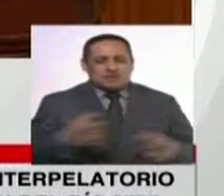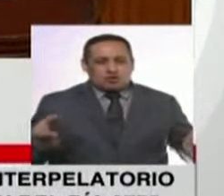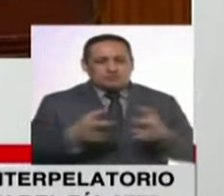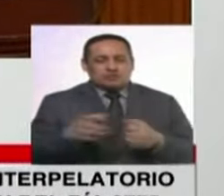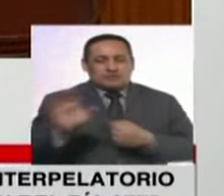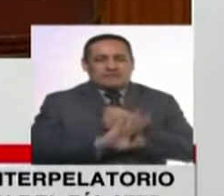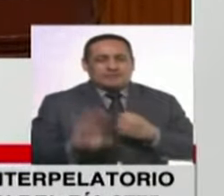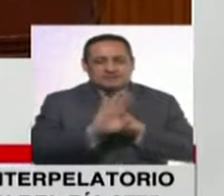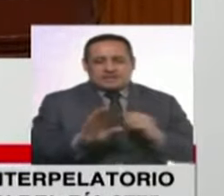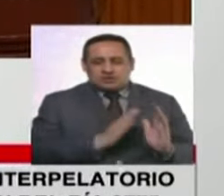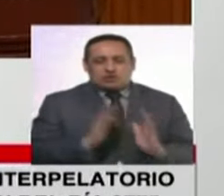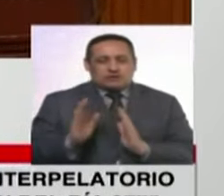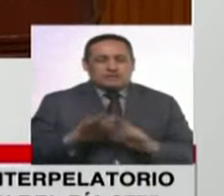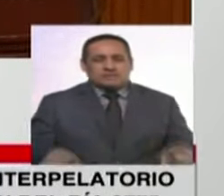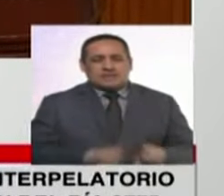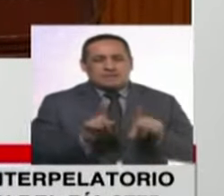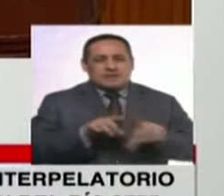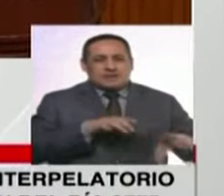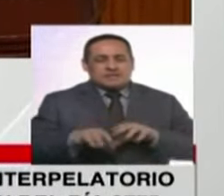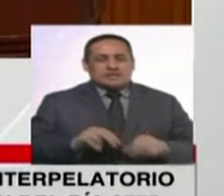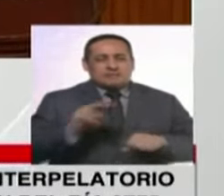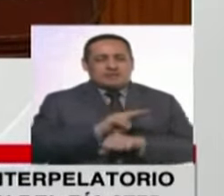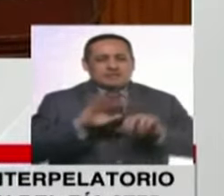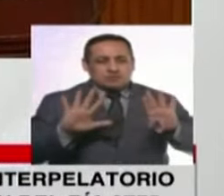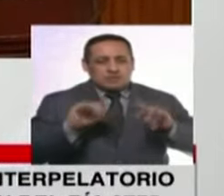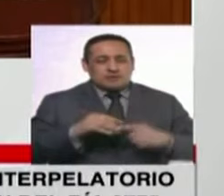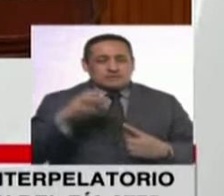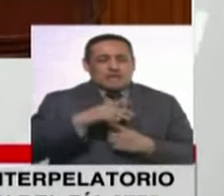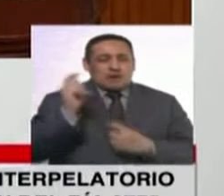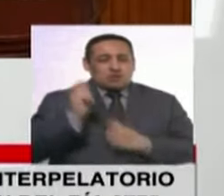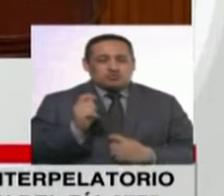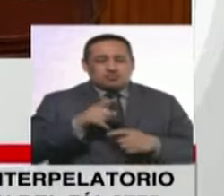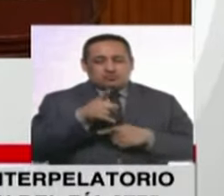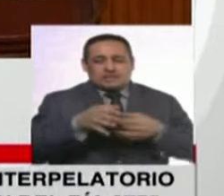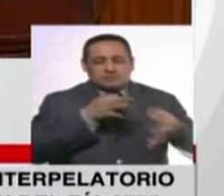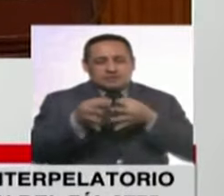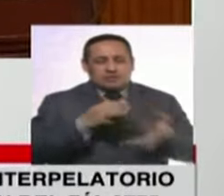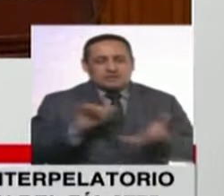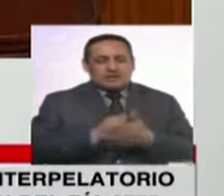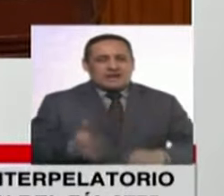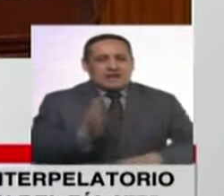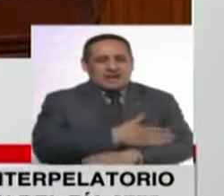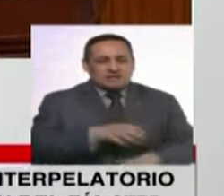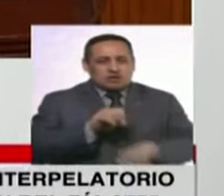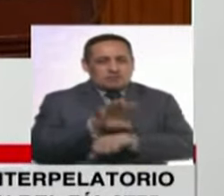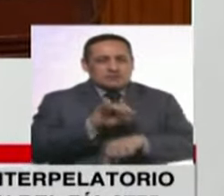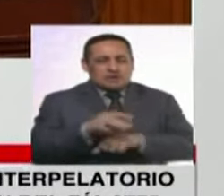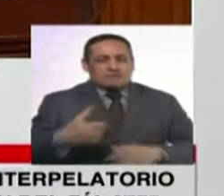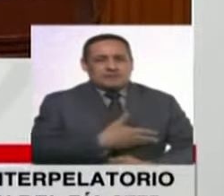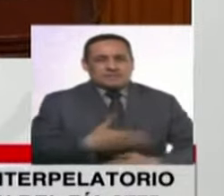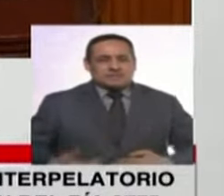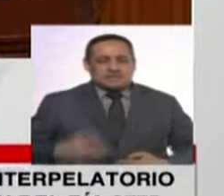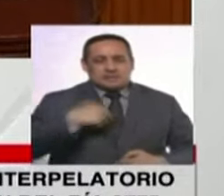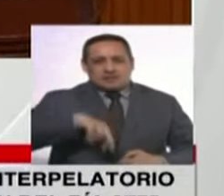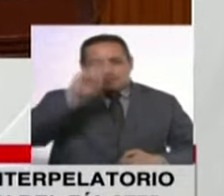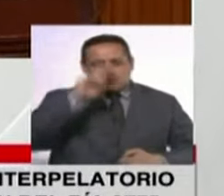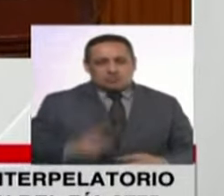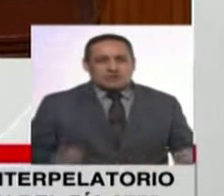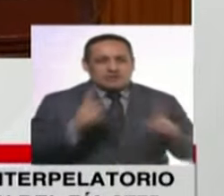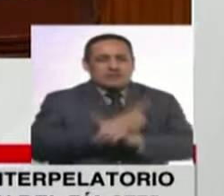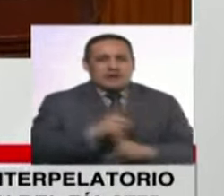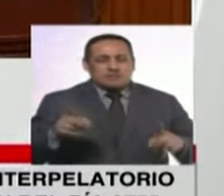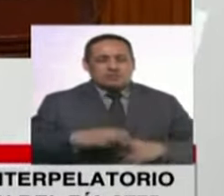defensa nacional y orden interno realiza el 29 de agosto usted manifestó que había recomendado al presidente de la república El reemplazo